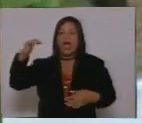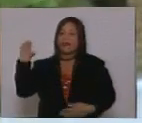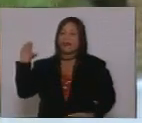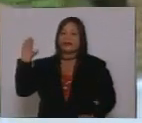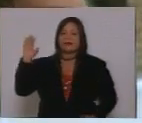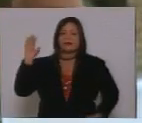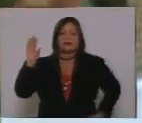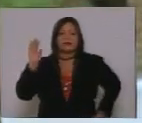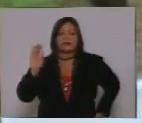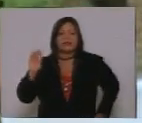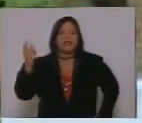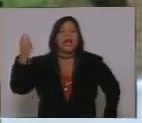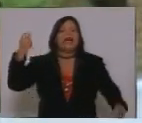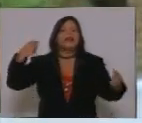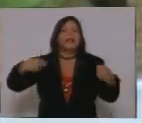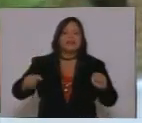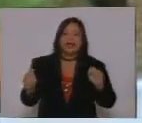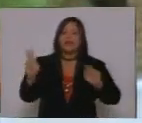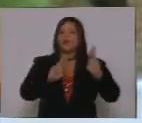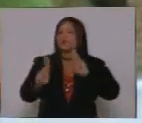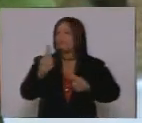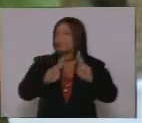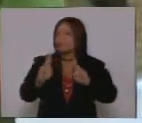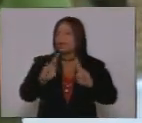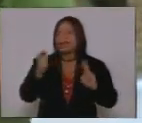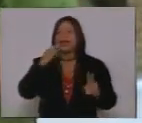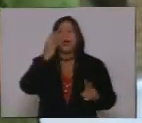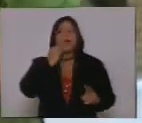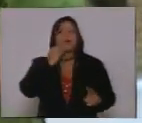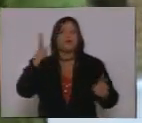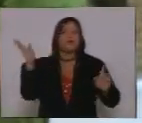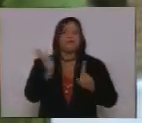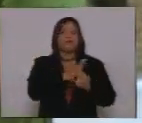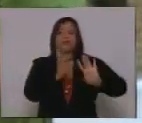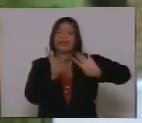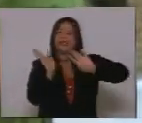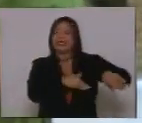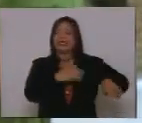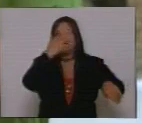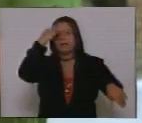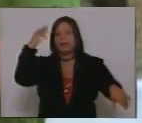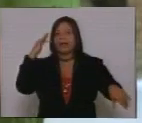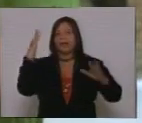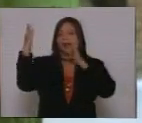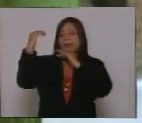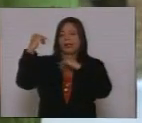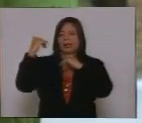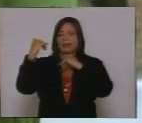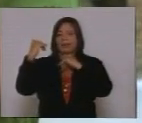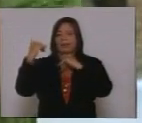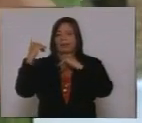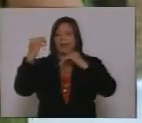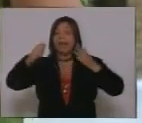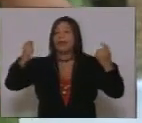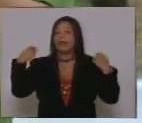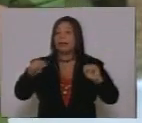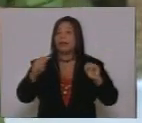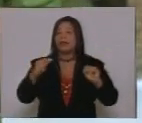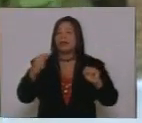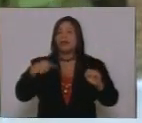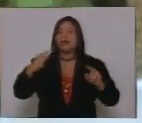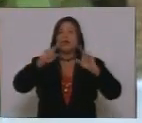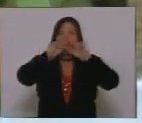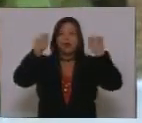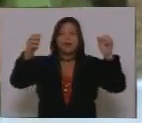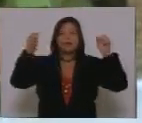venido o han pretendido utilizar la juventud para arrebatarnos la esperanza y el sueño. Una de nuestras consignas